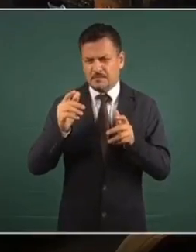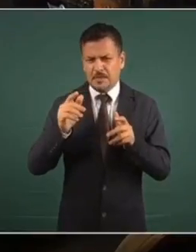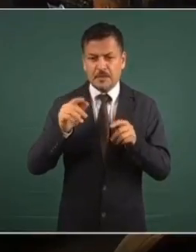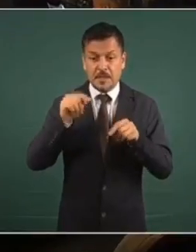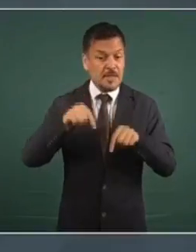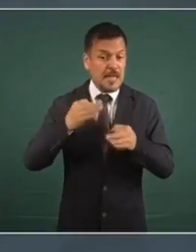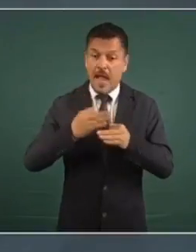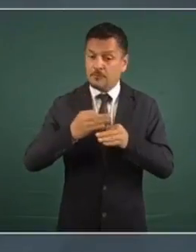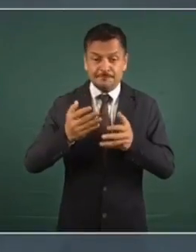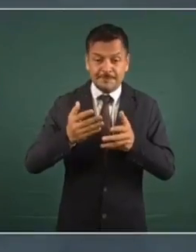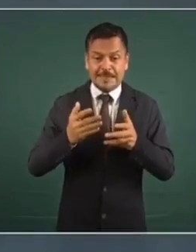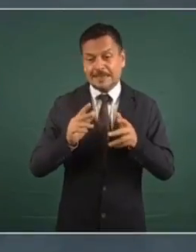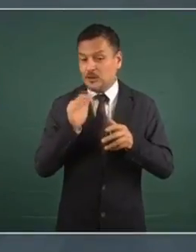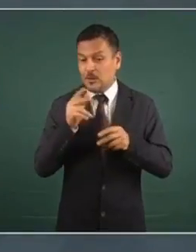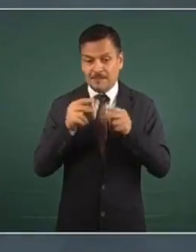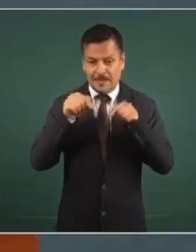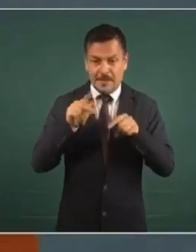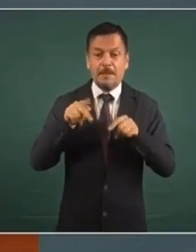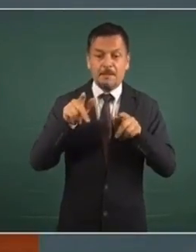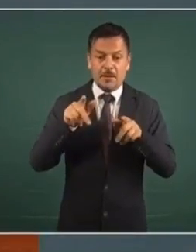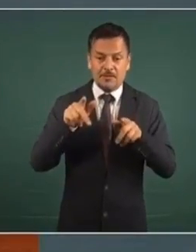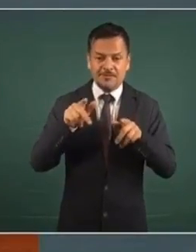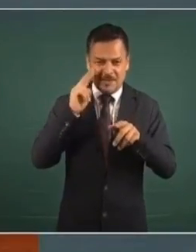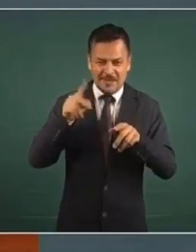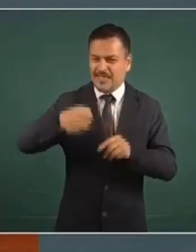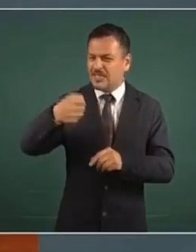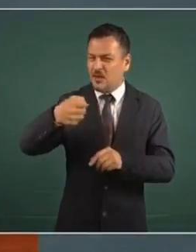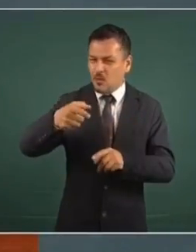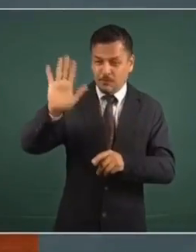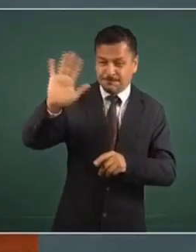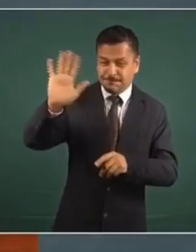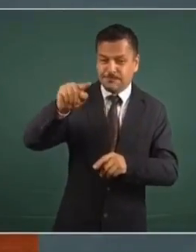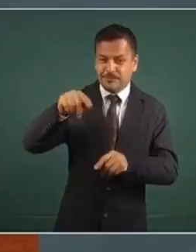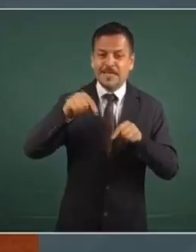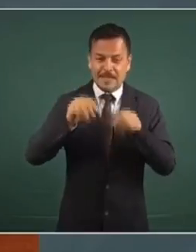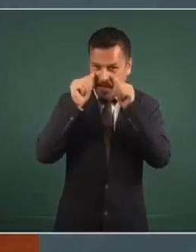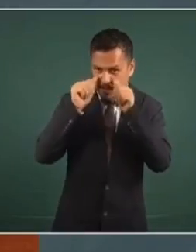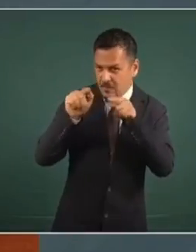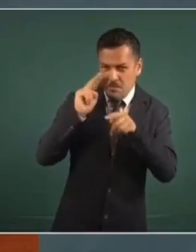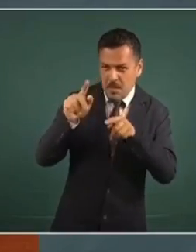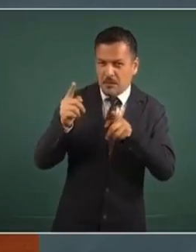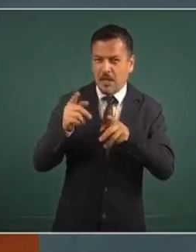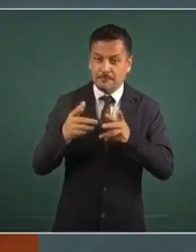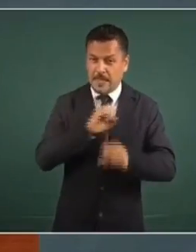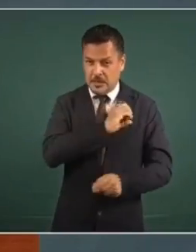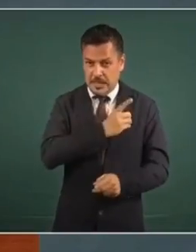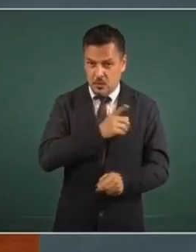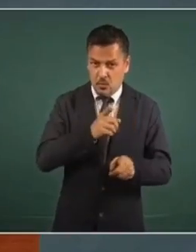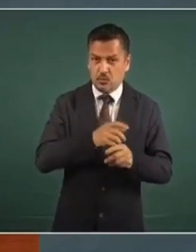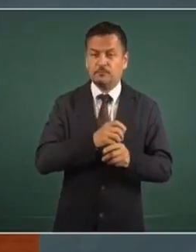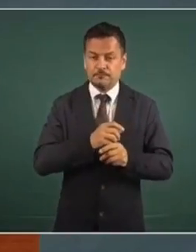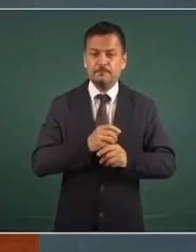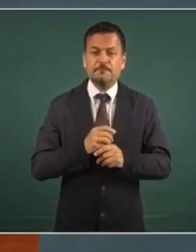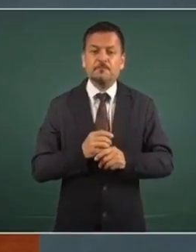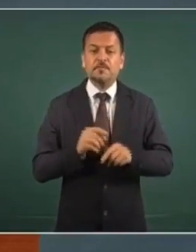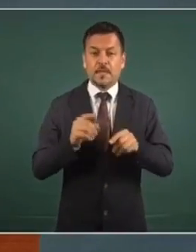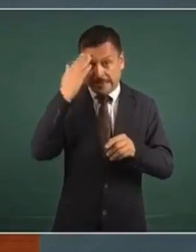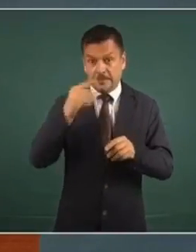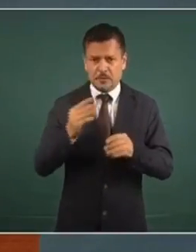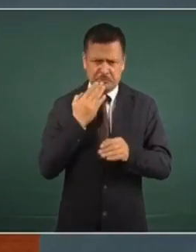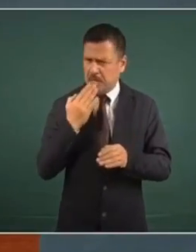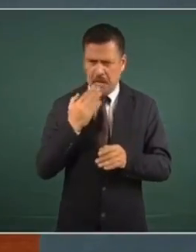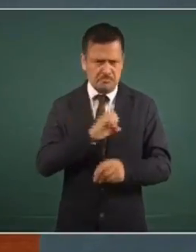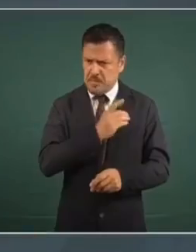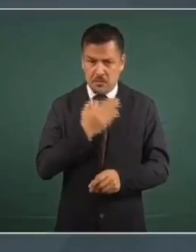aislado, pero aprovechamos para mandarle un saludo. Estamos atentos a su estado de salud. Sabemos que está